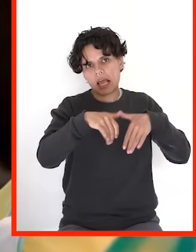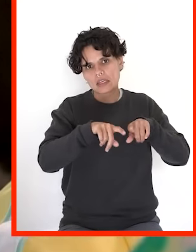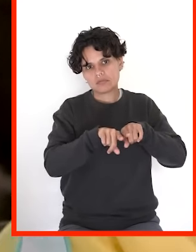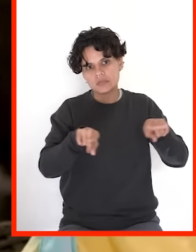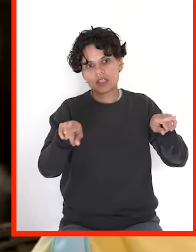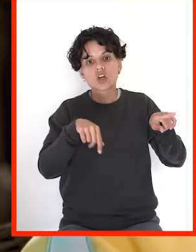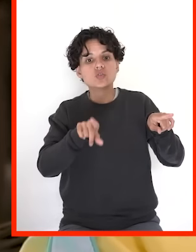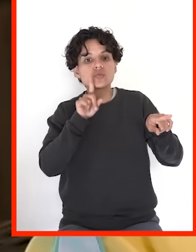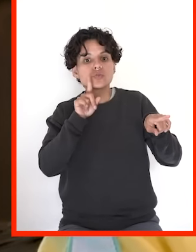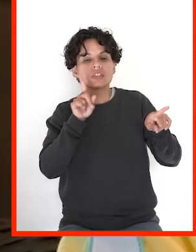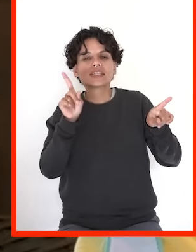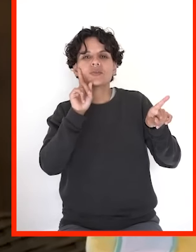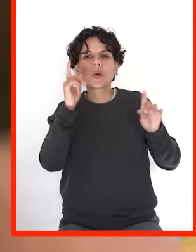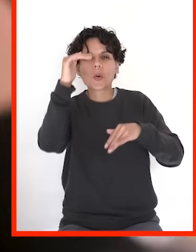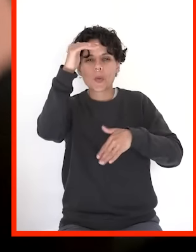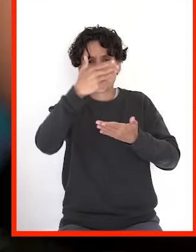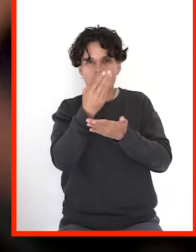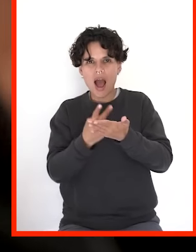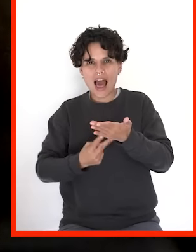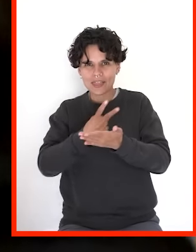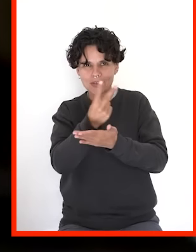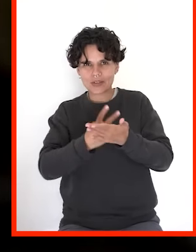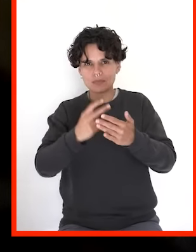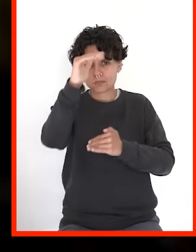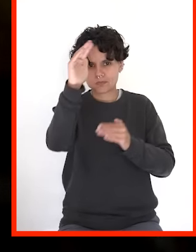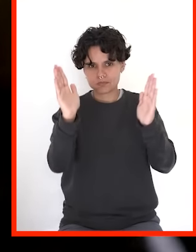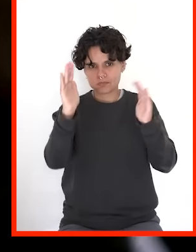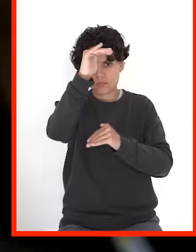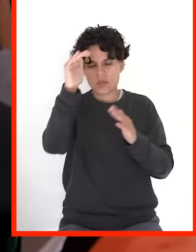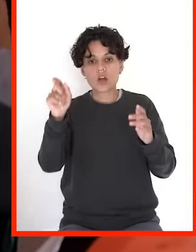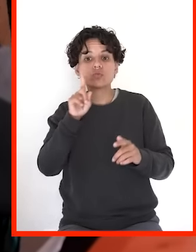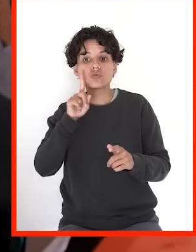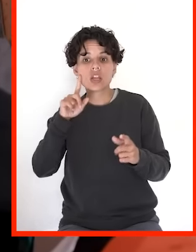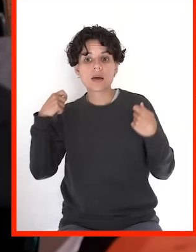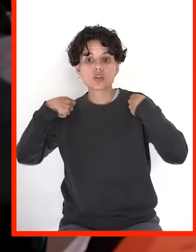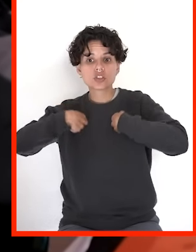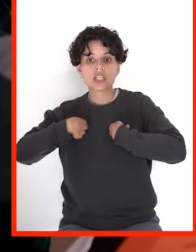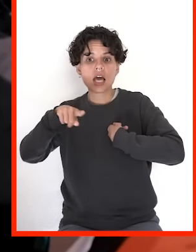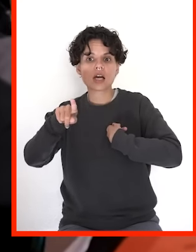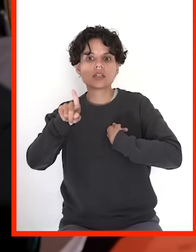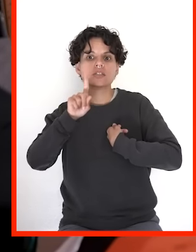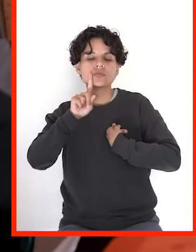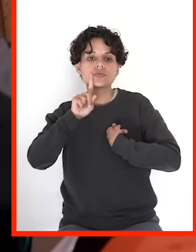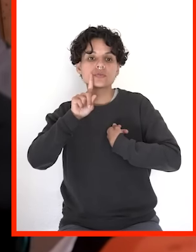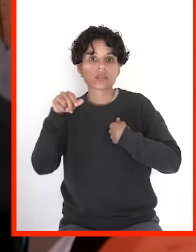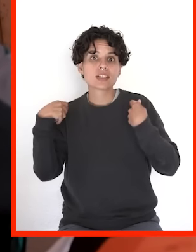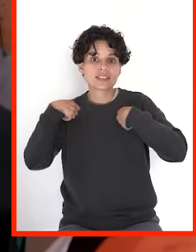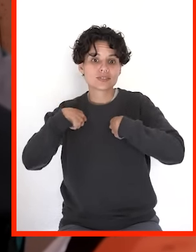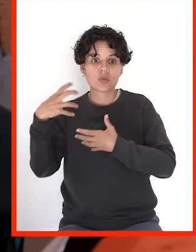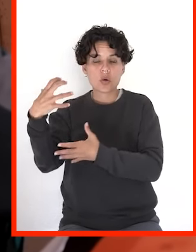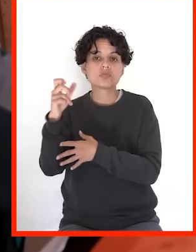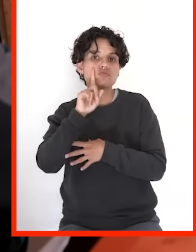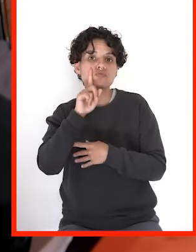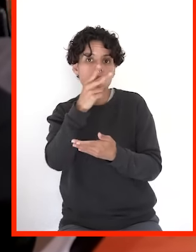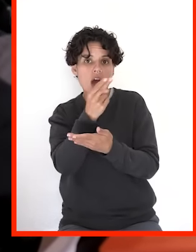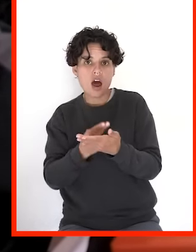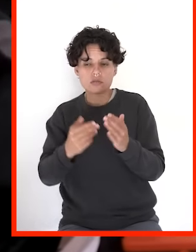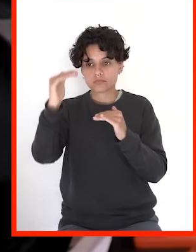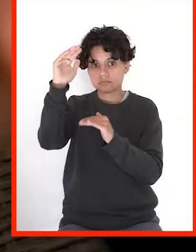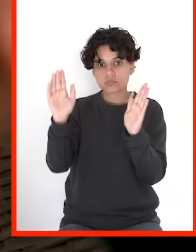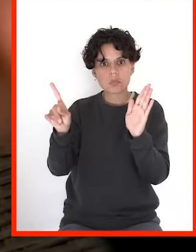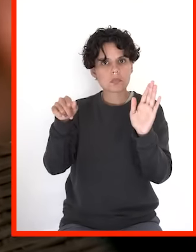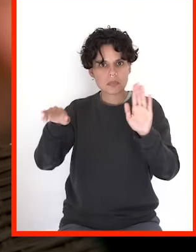cuadrito que tiene, sí, del Bro, bueno. Sí, siempre. Siempre lo lleva, siempre. ¿Dónde andemos? En la mochila. ¿Dónde andemos? En el estudio portátil. Sí, ahí lo anda trayendo.